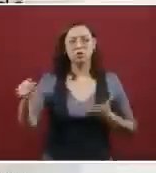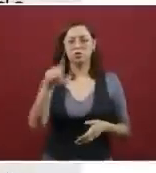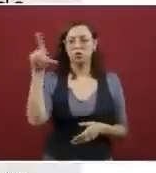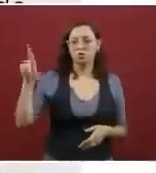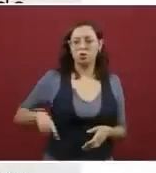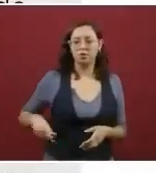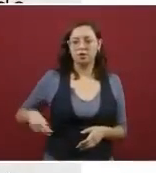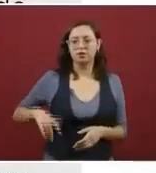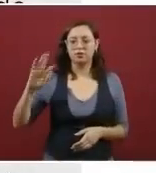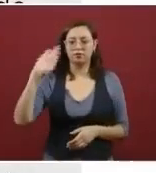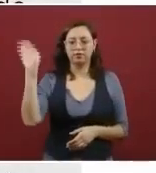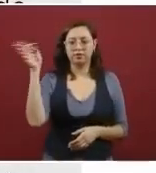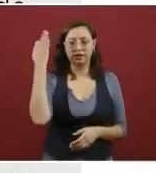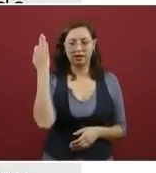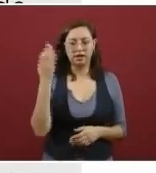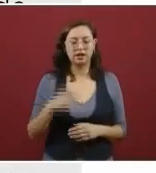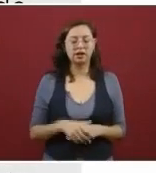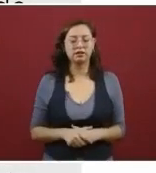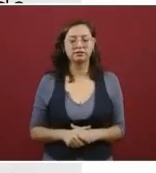hoy, de